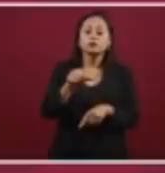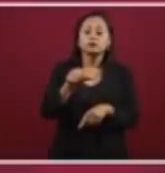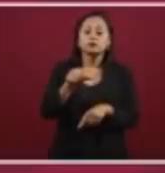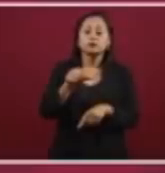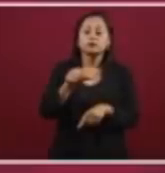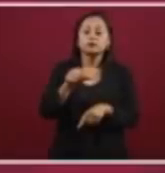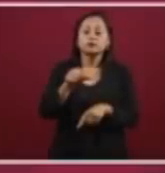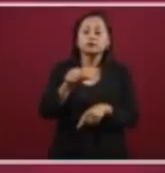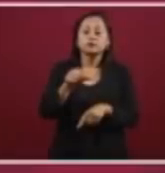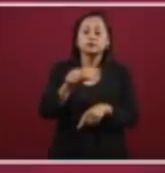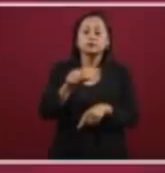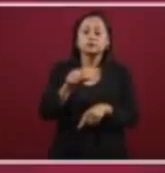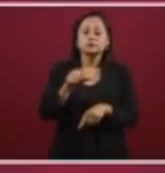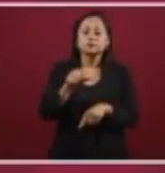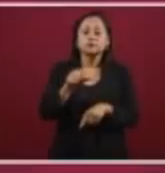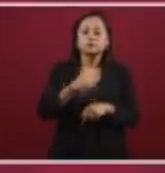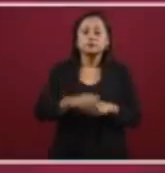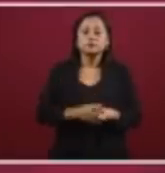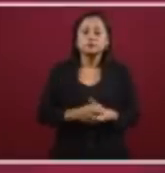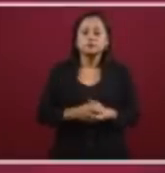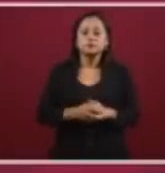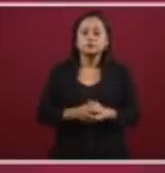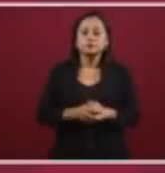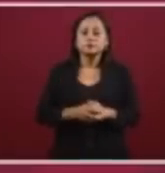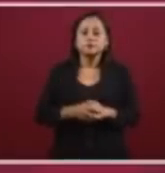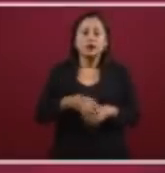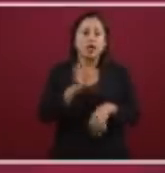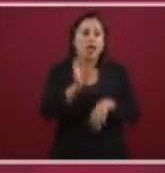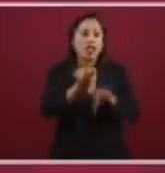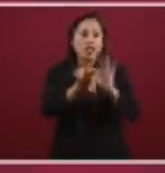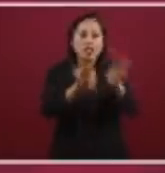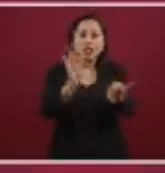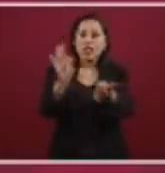hablando de que nos íbamos a quedar sin luz